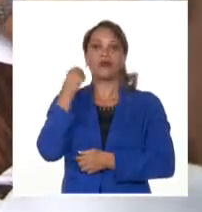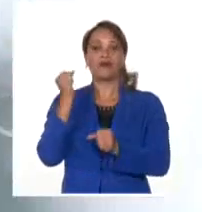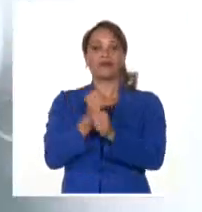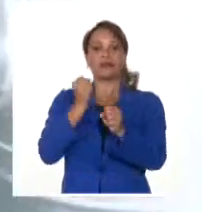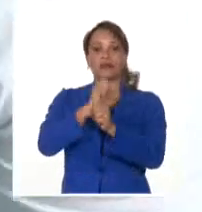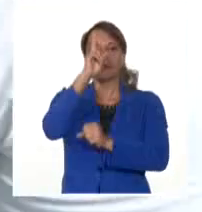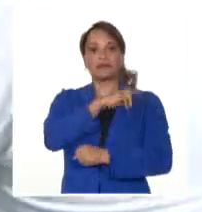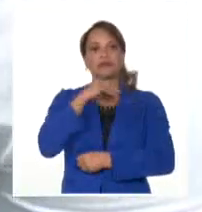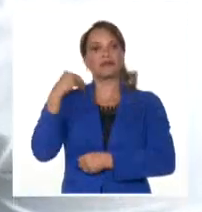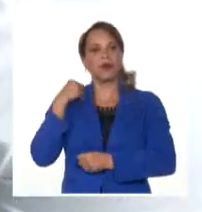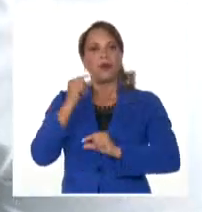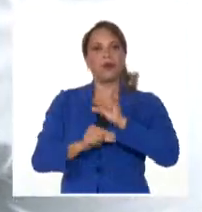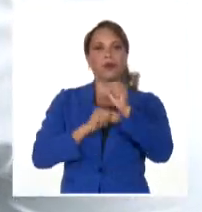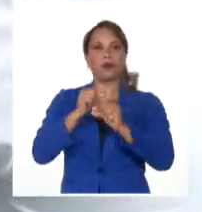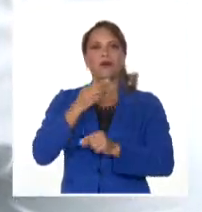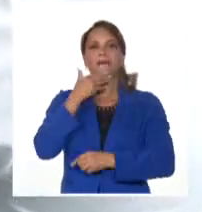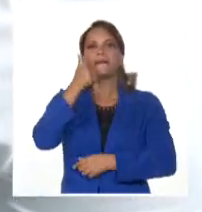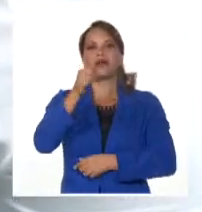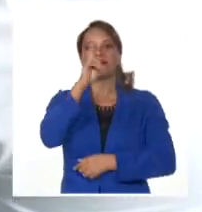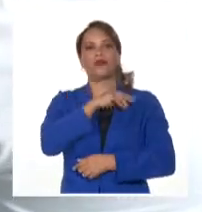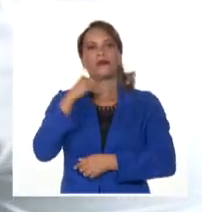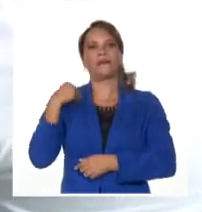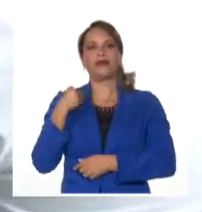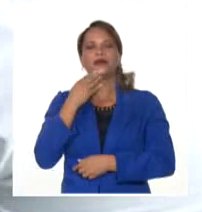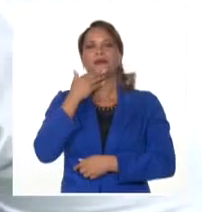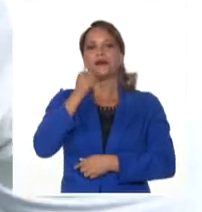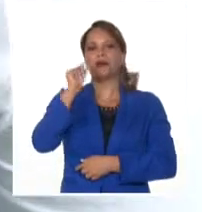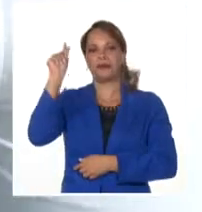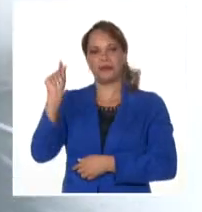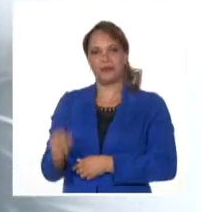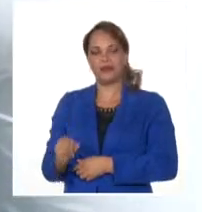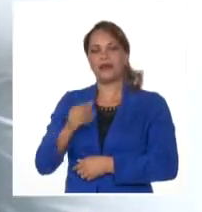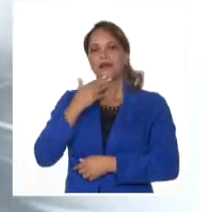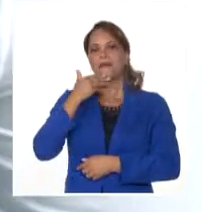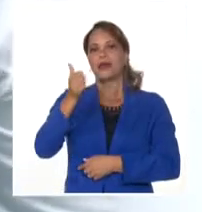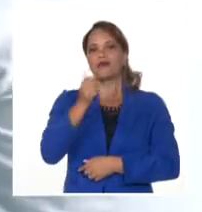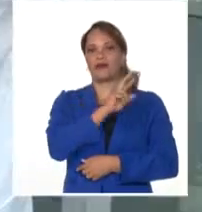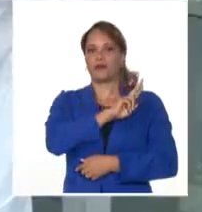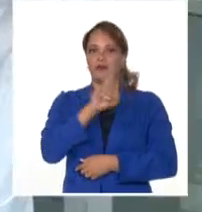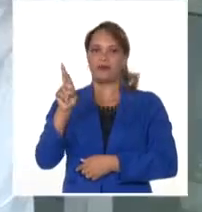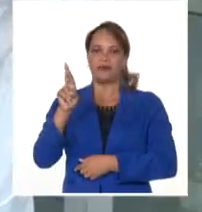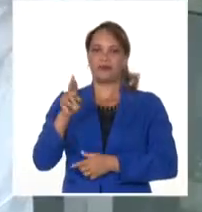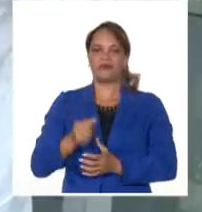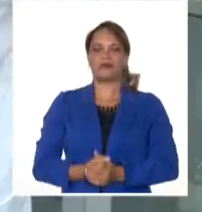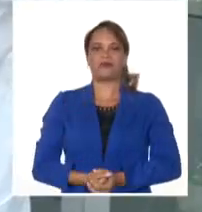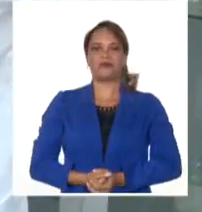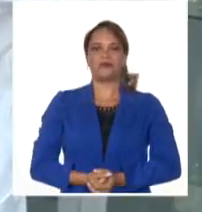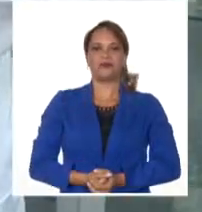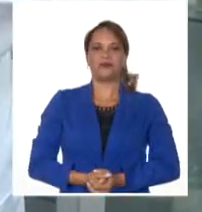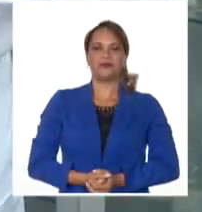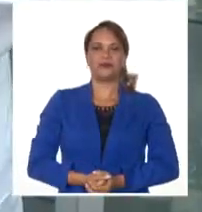a sus protagonistas mejores médicos, mejores seres humanos y mejores revolucionarios. Desde